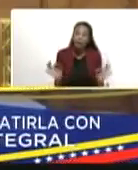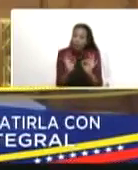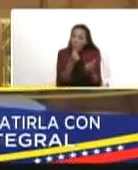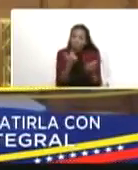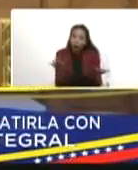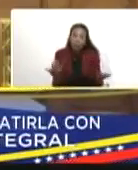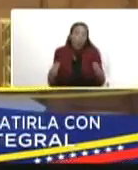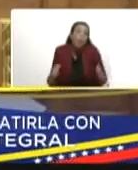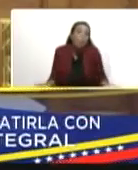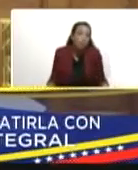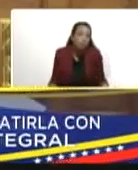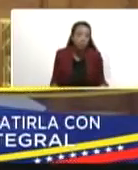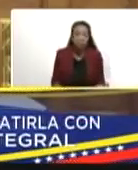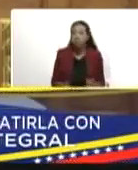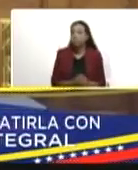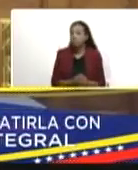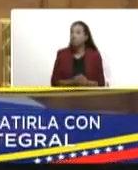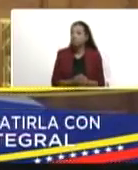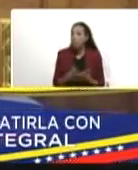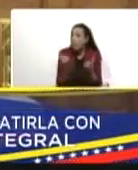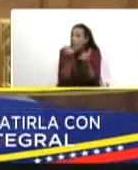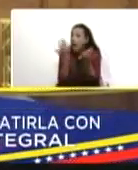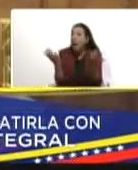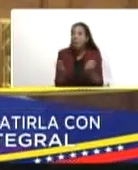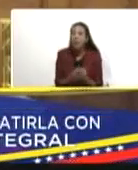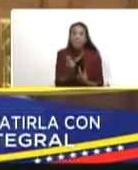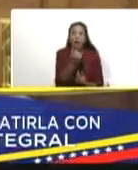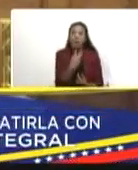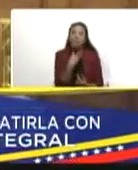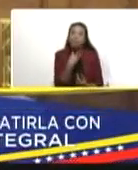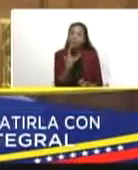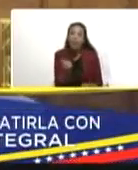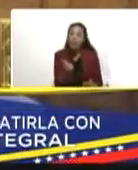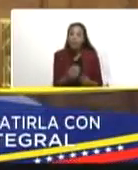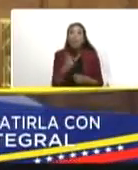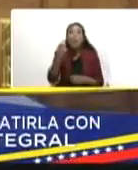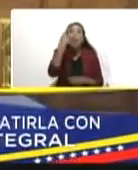Ah dels estamos consiguiendo la